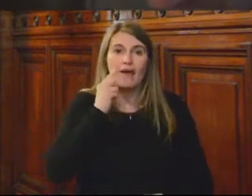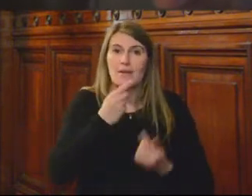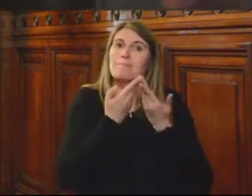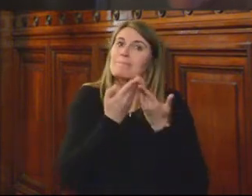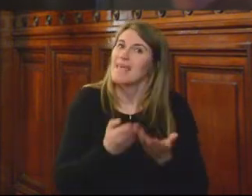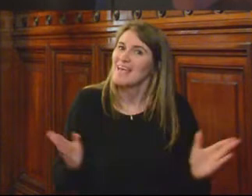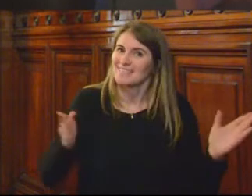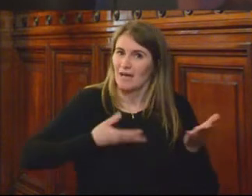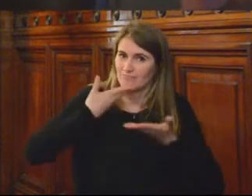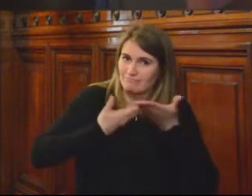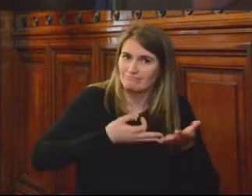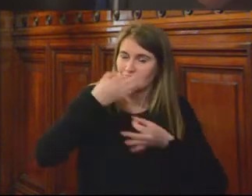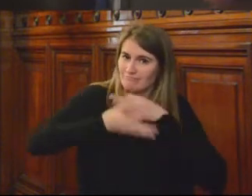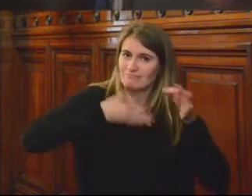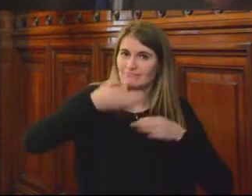presentación.